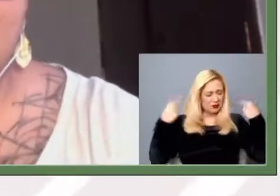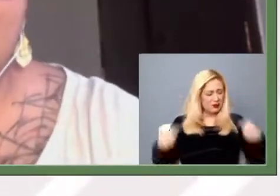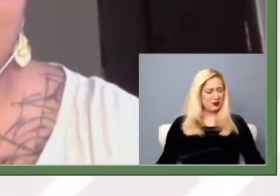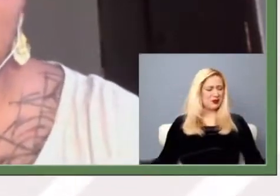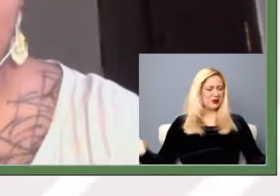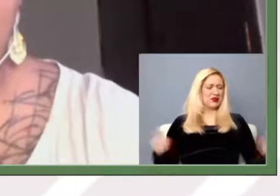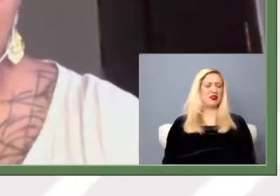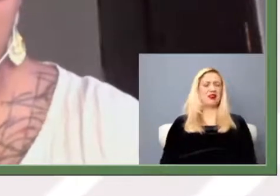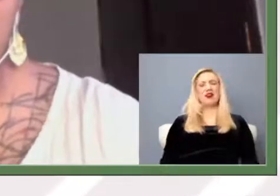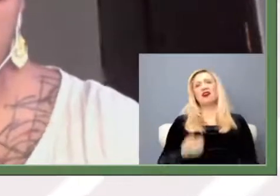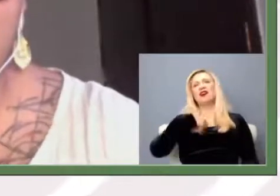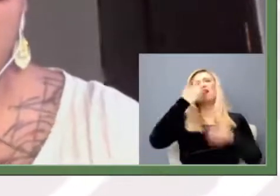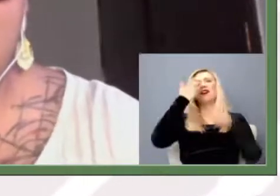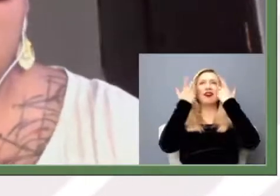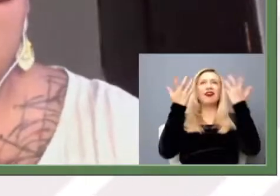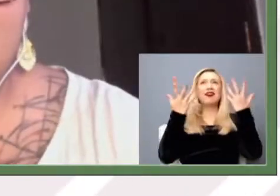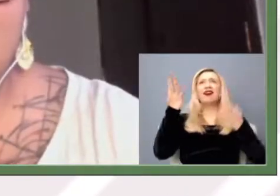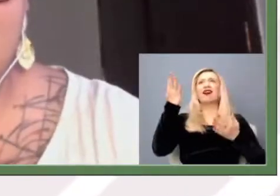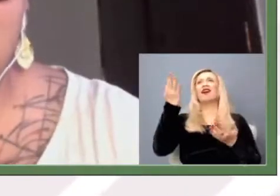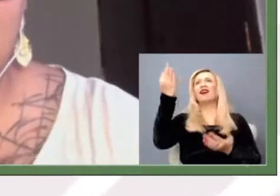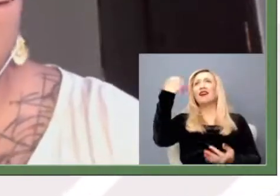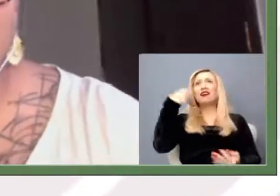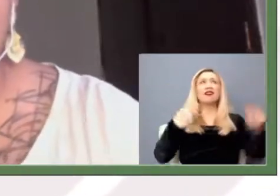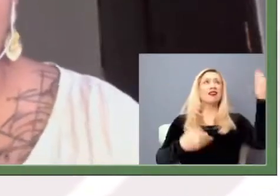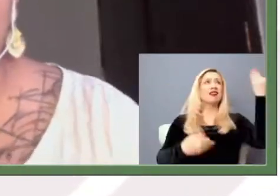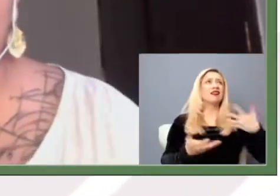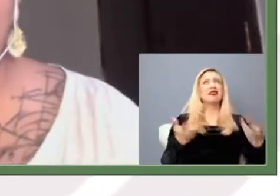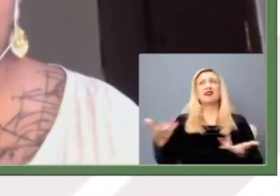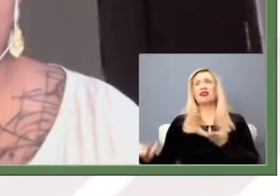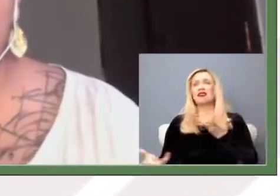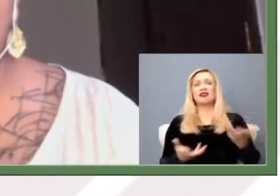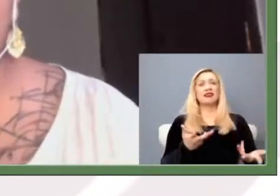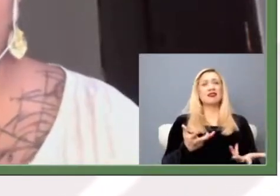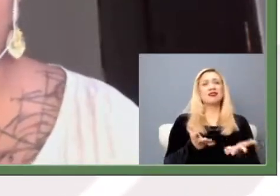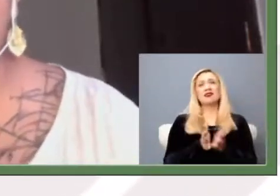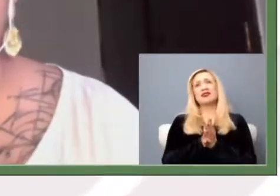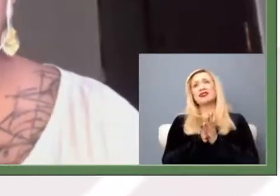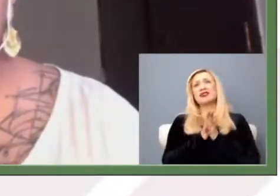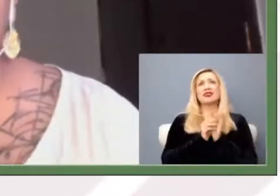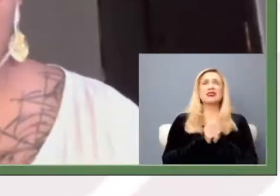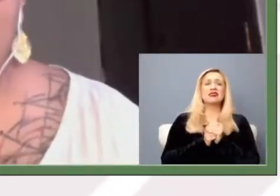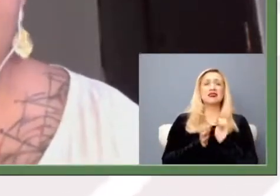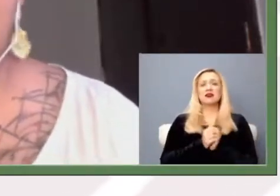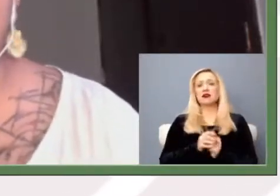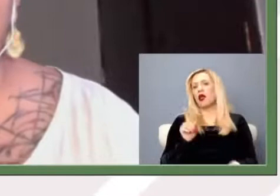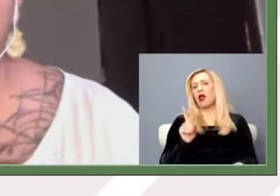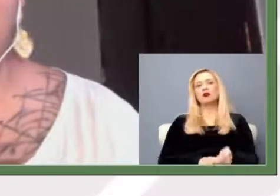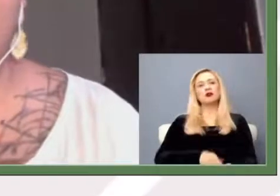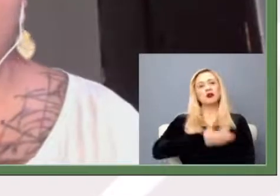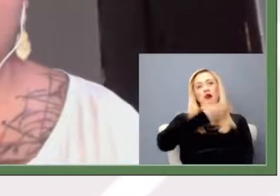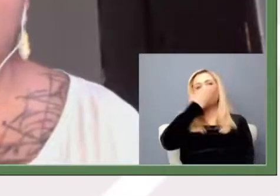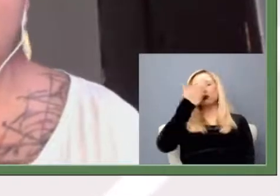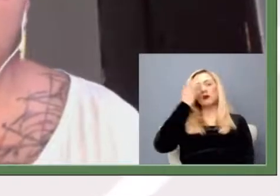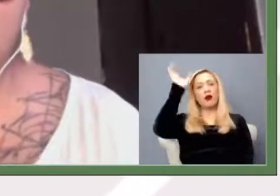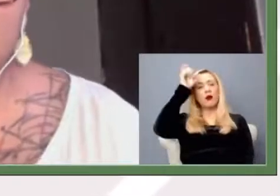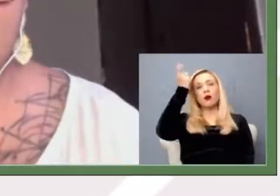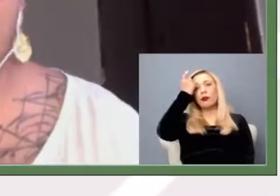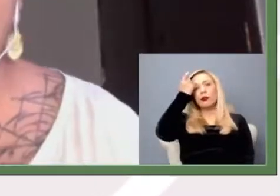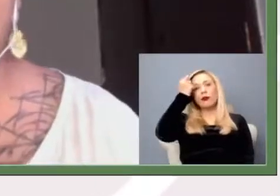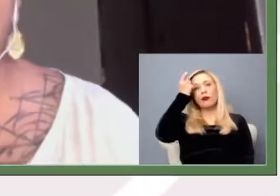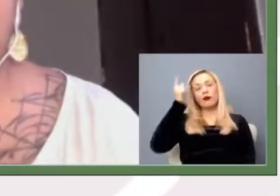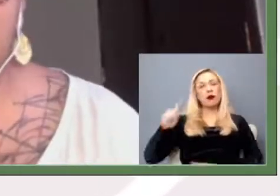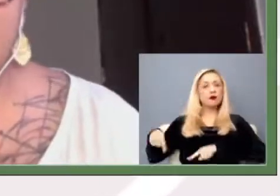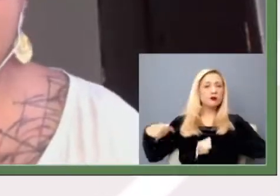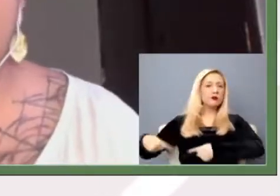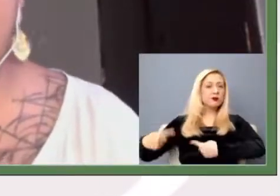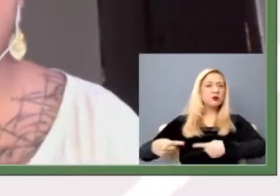querer agradar todo el tiempo. Y, insisto, esto tiene que ver con algo profundo, es estructural, tiene que ver con cómo entendemos la salud,